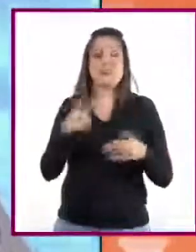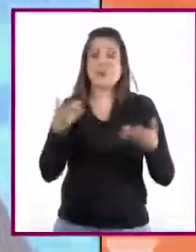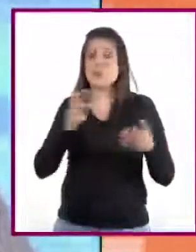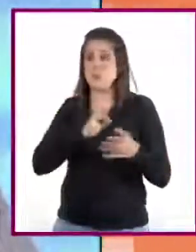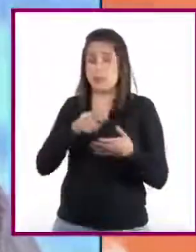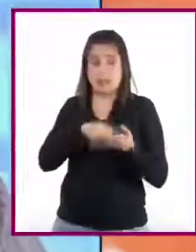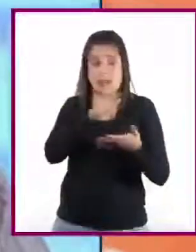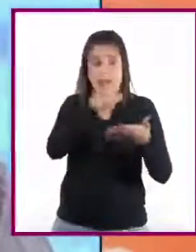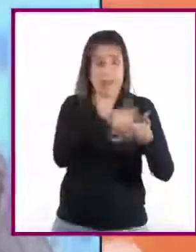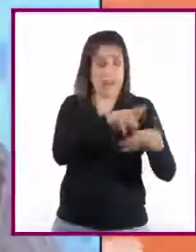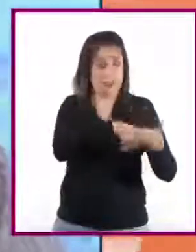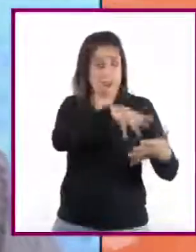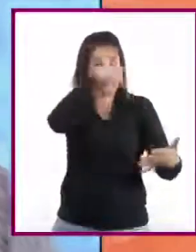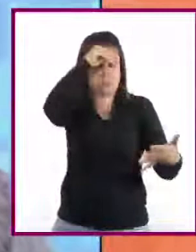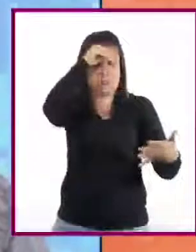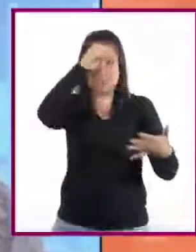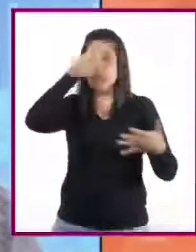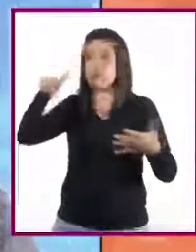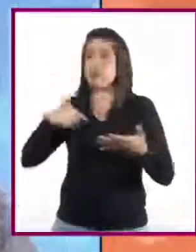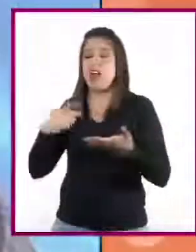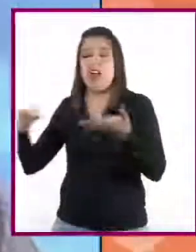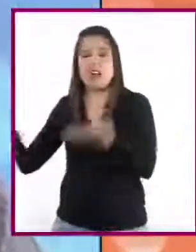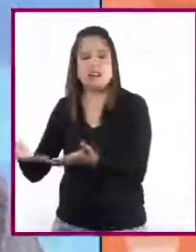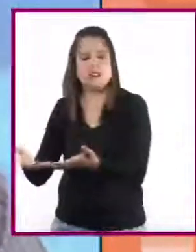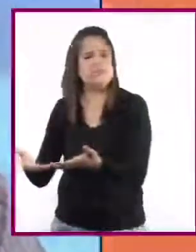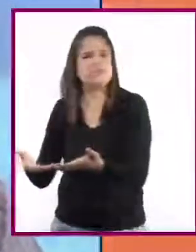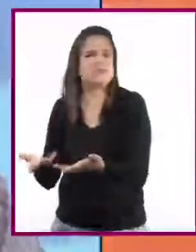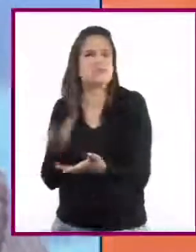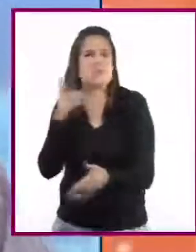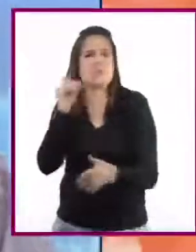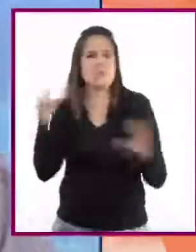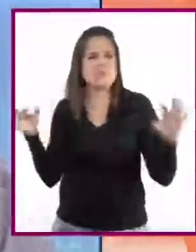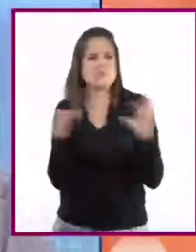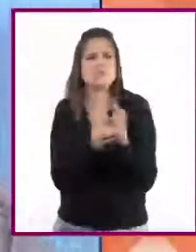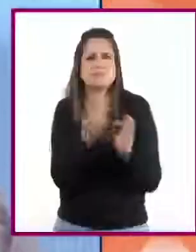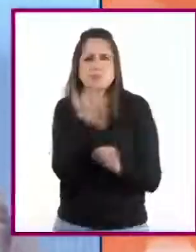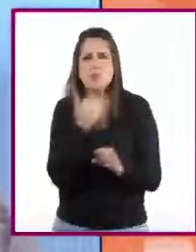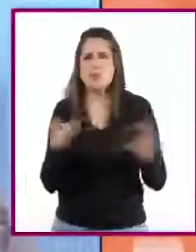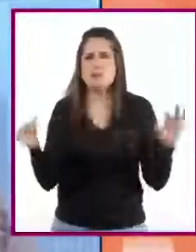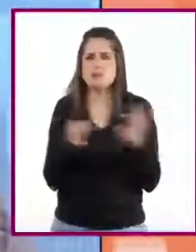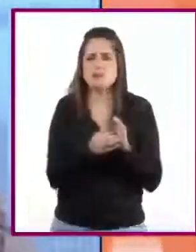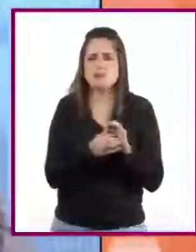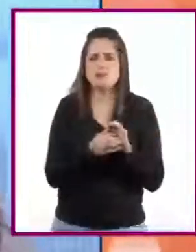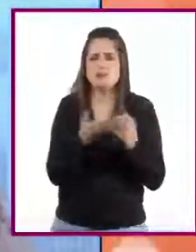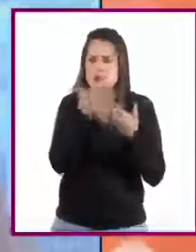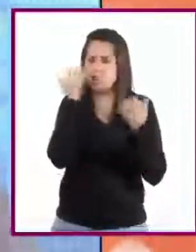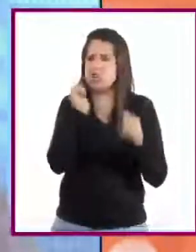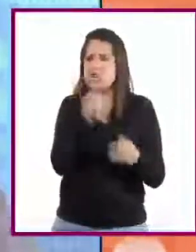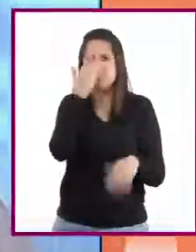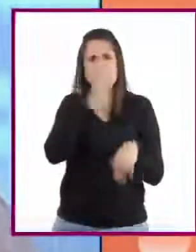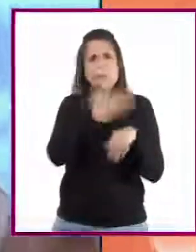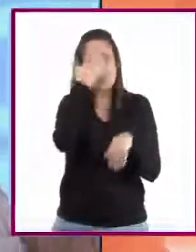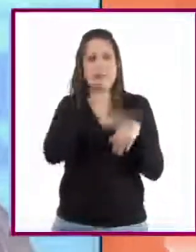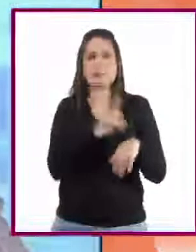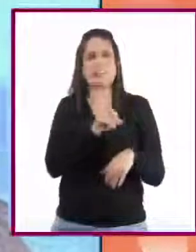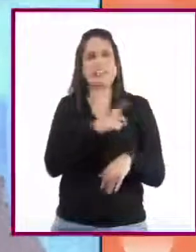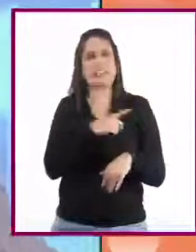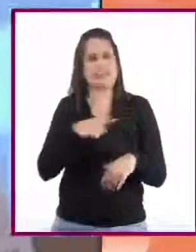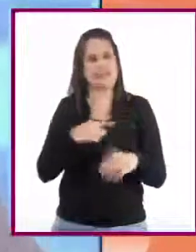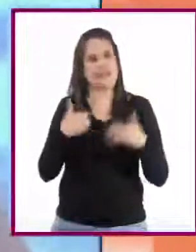aplicarlo, pues como que no va con lo que te enseñaron, simplemente pues no sabes qué hacer. O sea, una cosa es lo que te